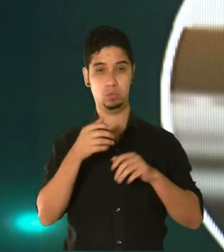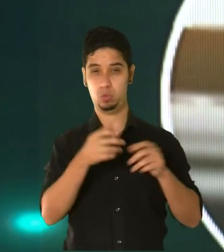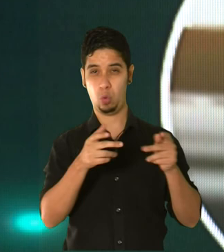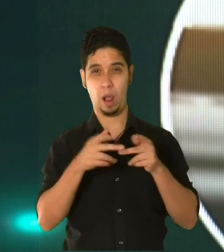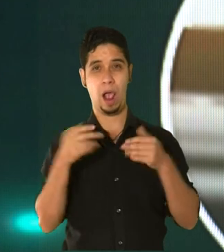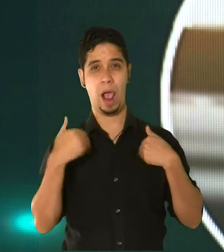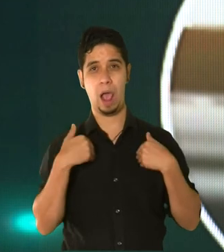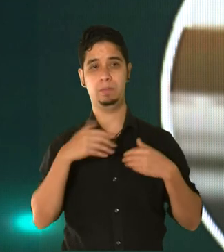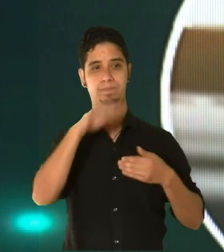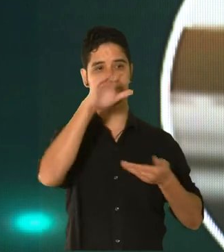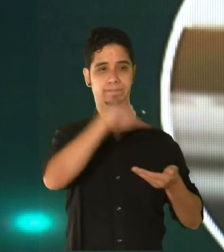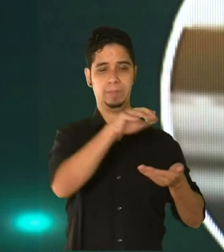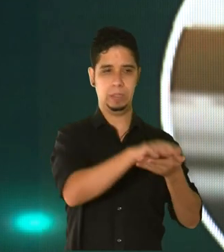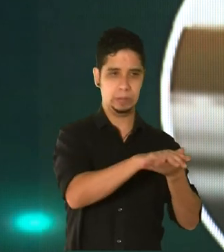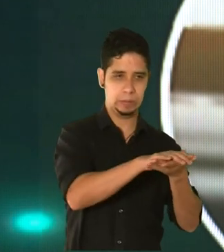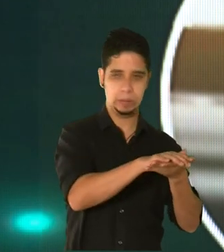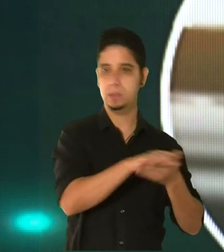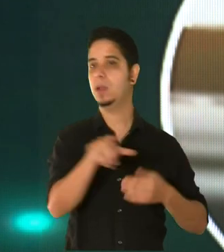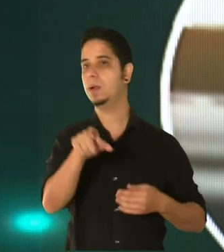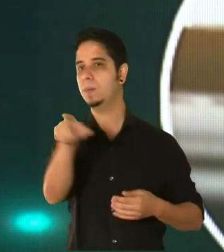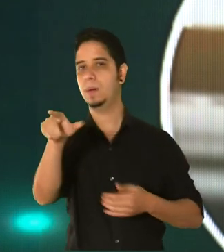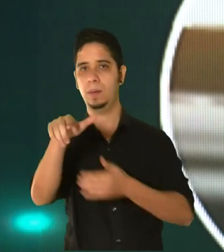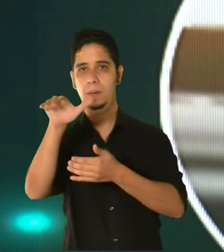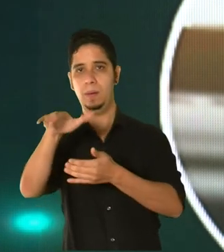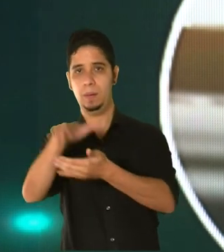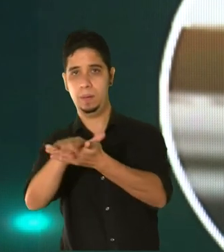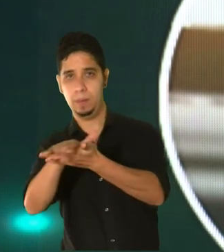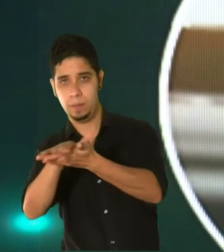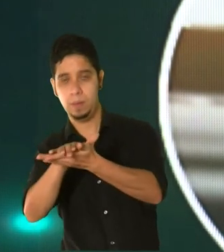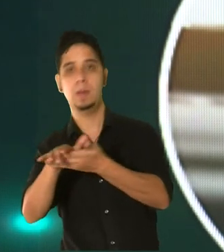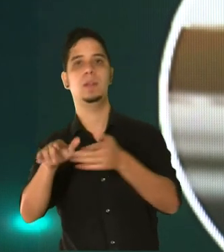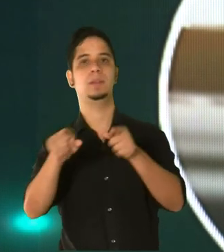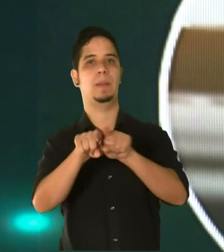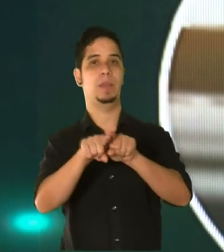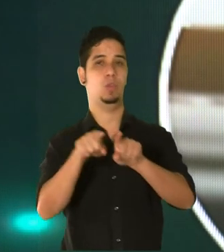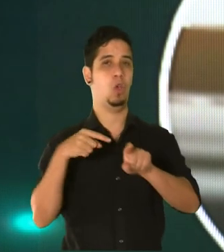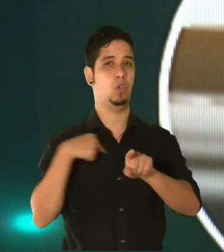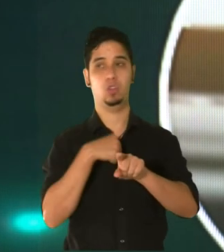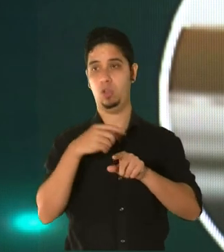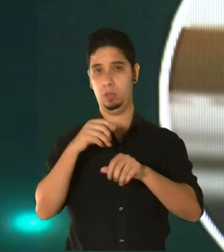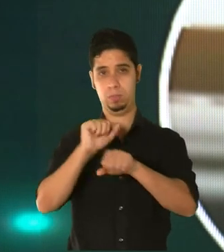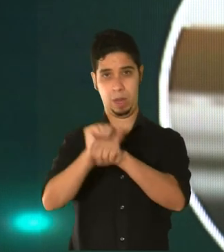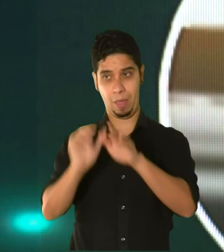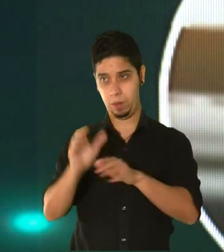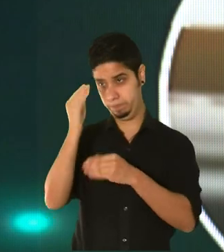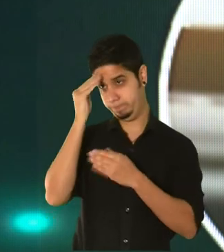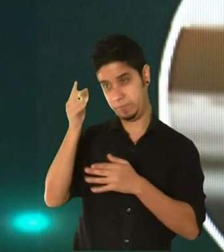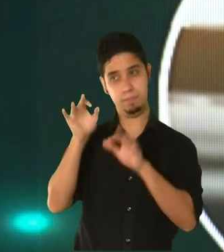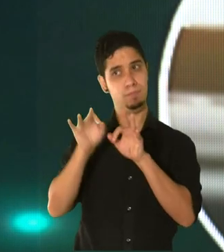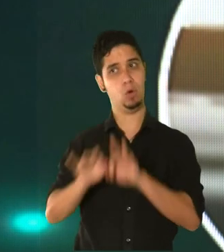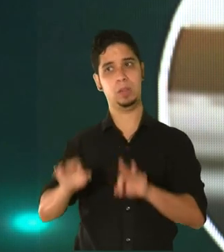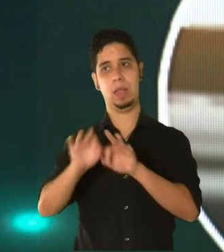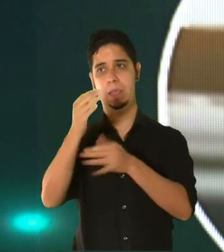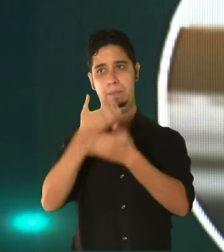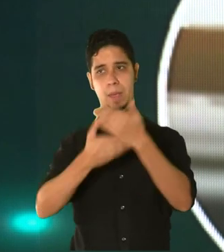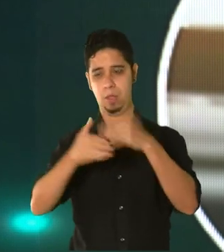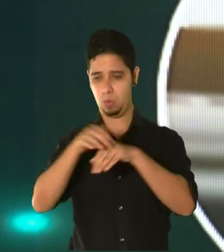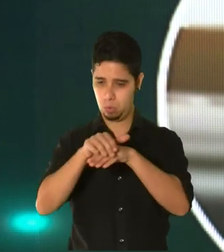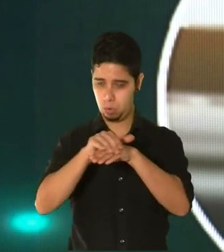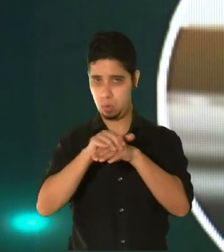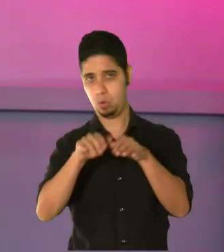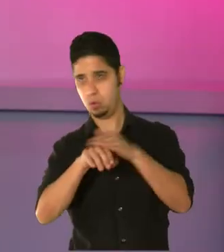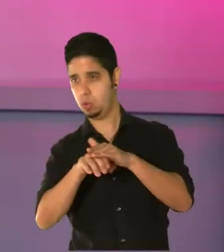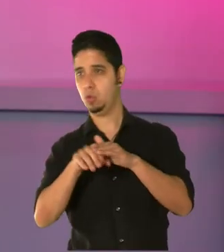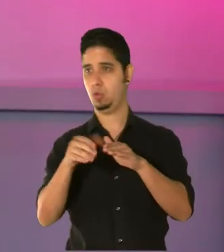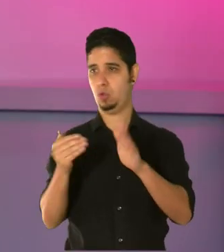somos también bien rigurosos con los protocolos de lavado de manos entre los empleados y fuimos adaptando la operación a esos cambios el